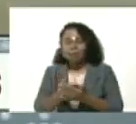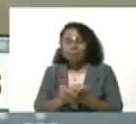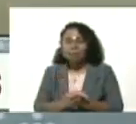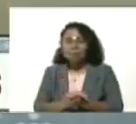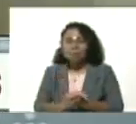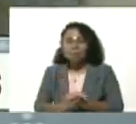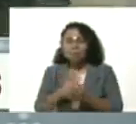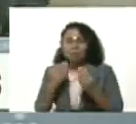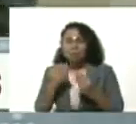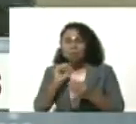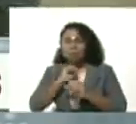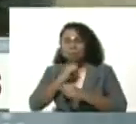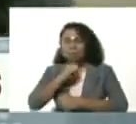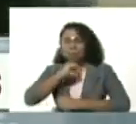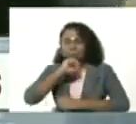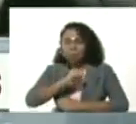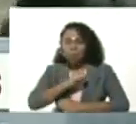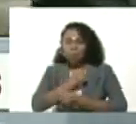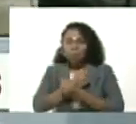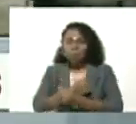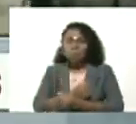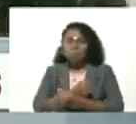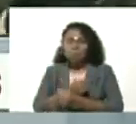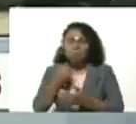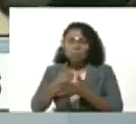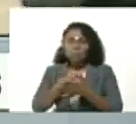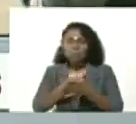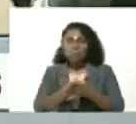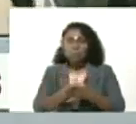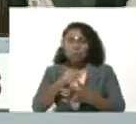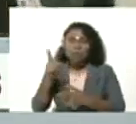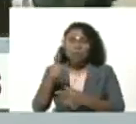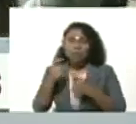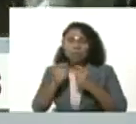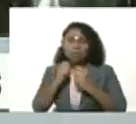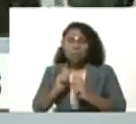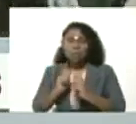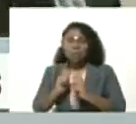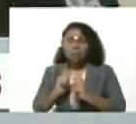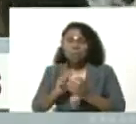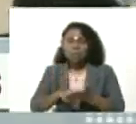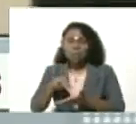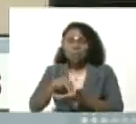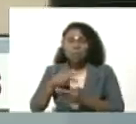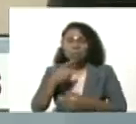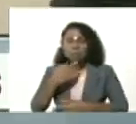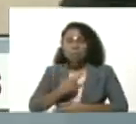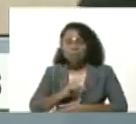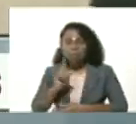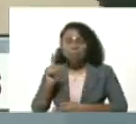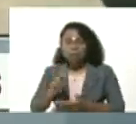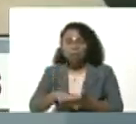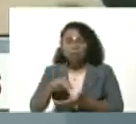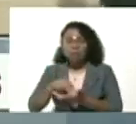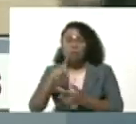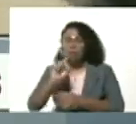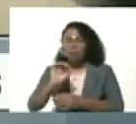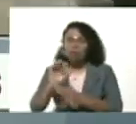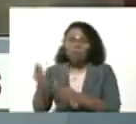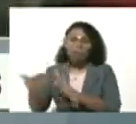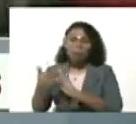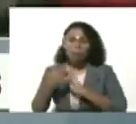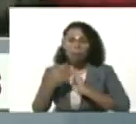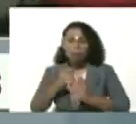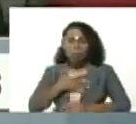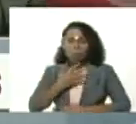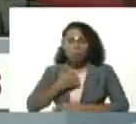por tanto amor y tanto empeño en no descansar para tratar de levantar lo que tenemos que levantar. No habrá sanción ni bloqueo que pueda con